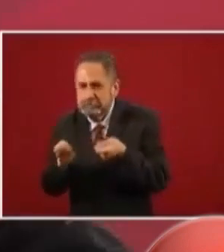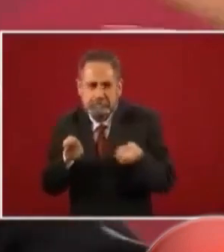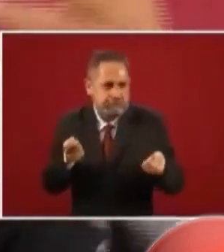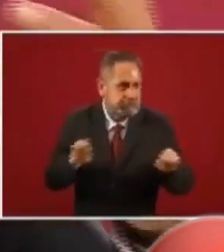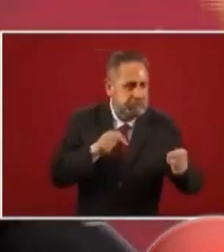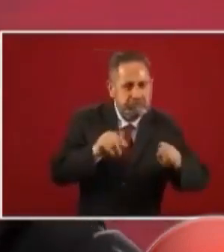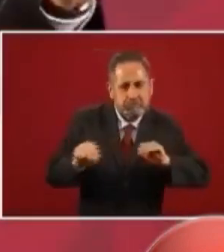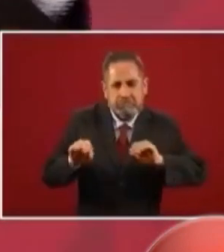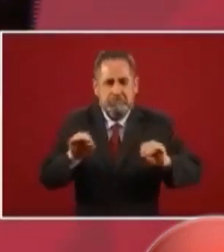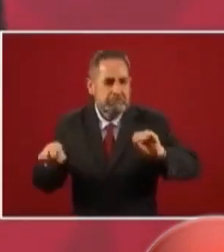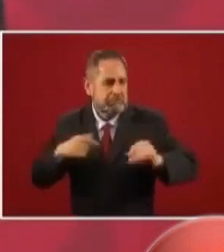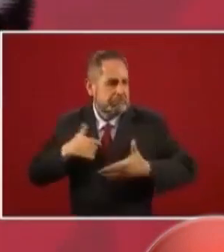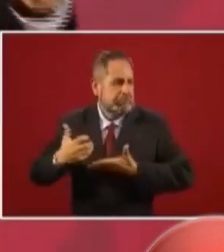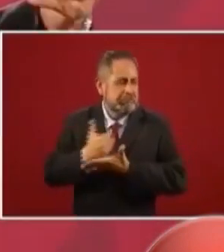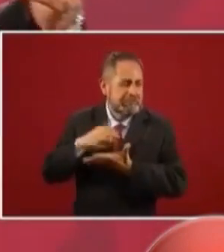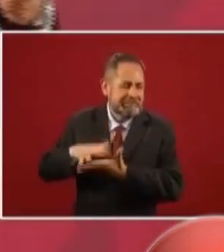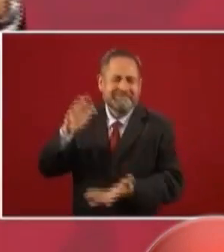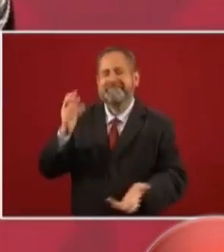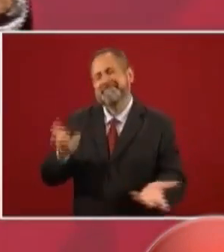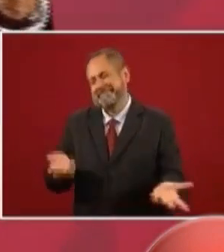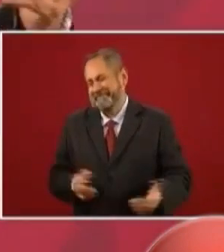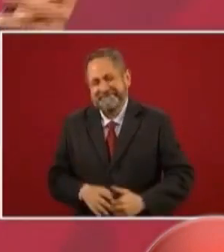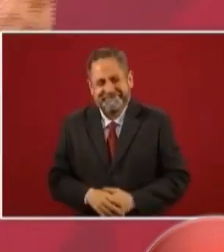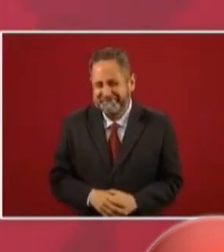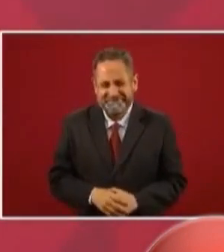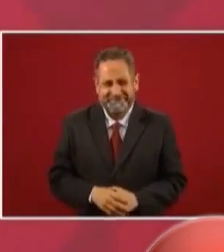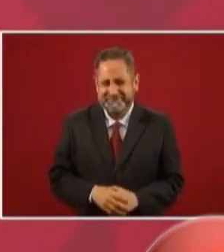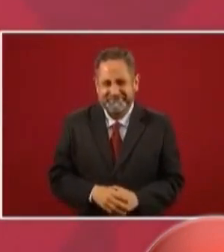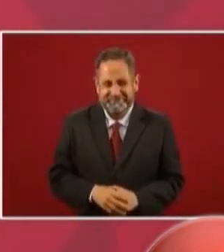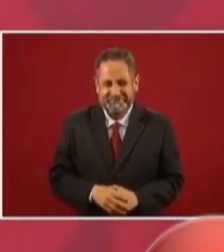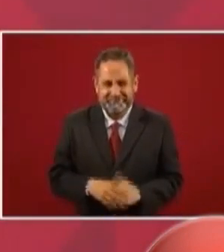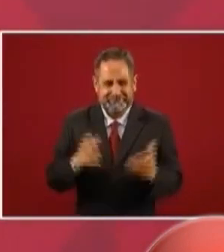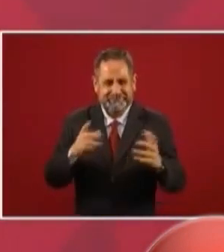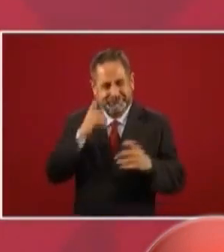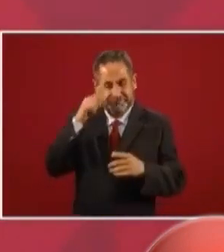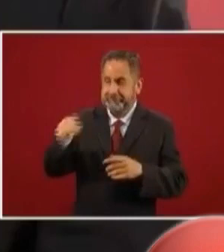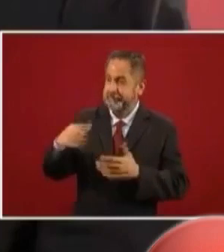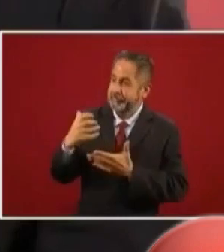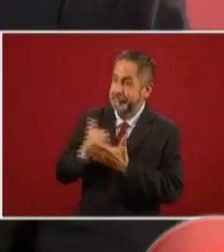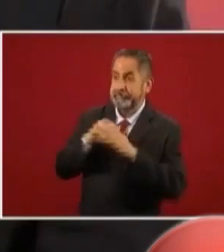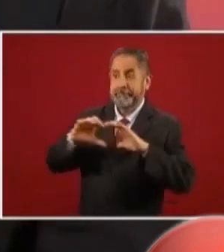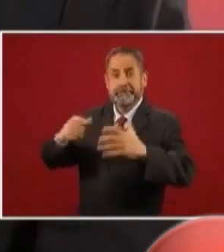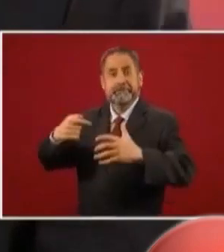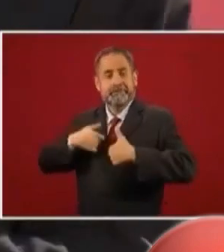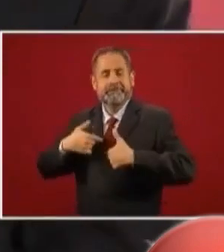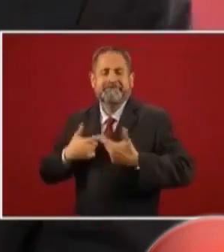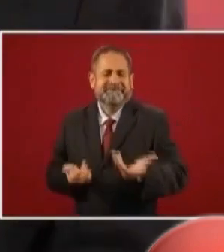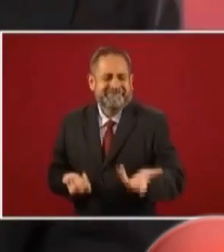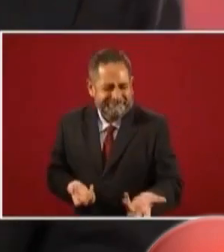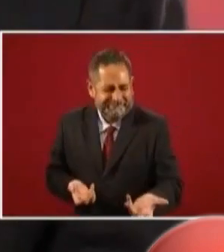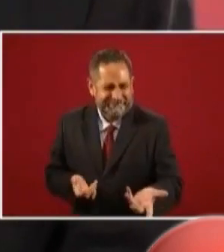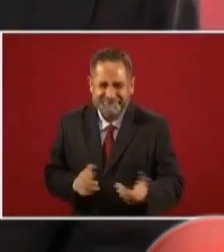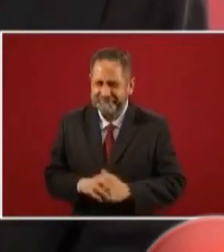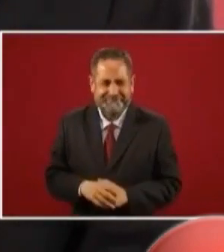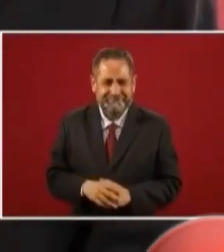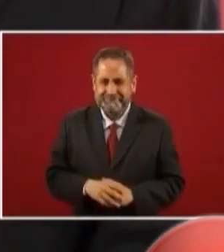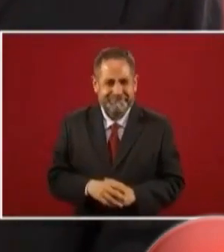para tener una mayoría en el Congreso, cuando